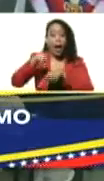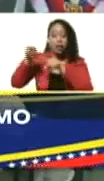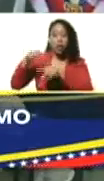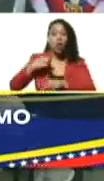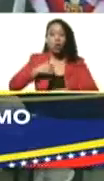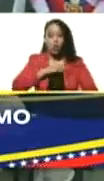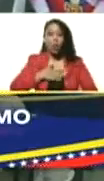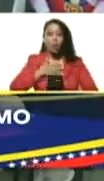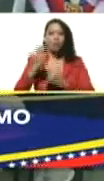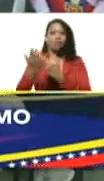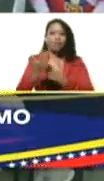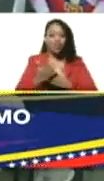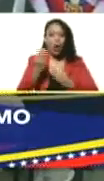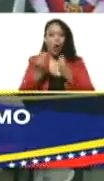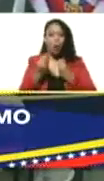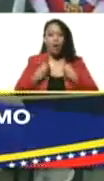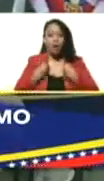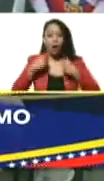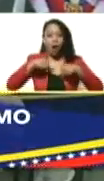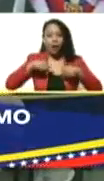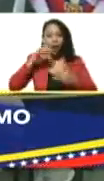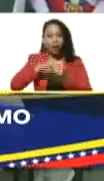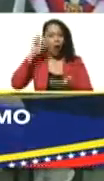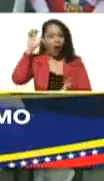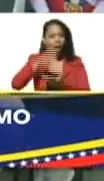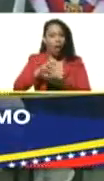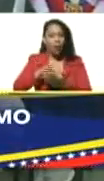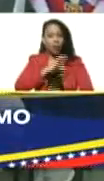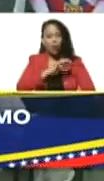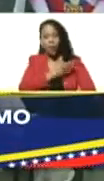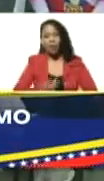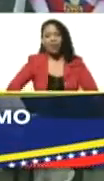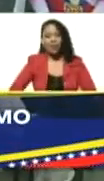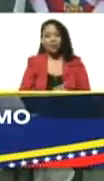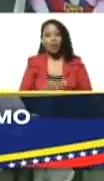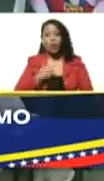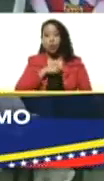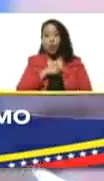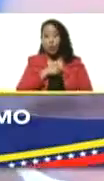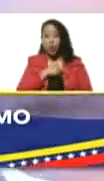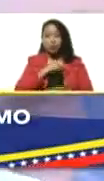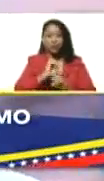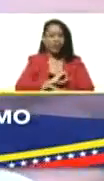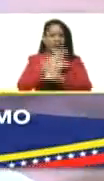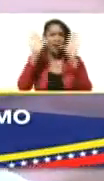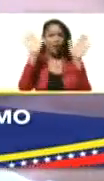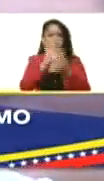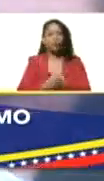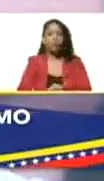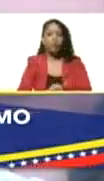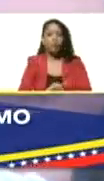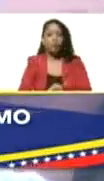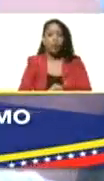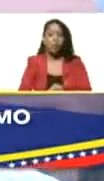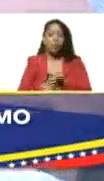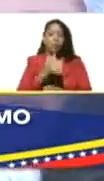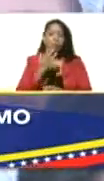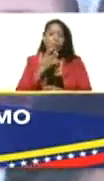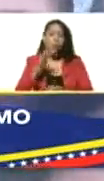podamos recibir como aragüeños de nuestra revolución, señor presidente. Estamos convencidos, por lo menos en